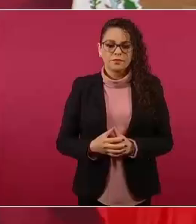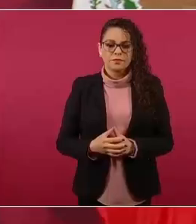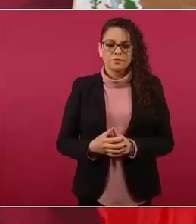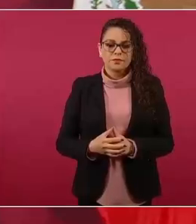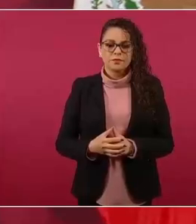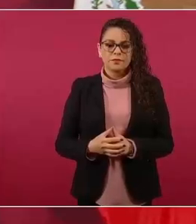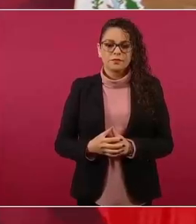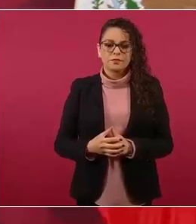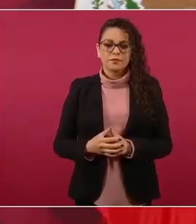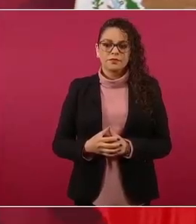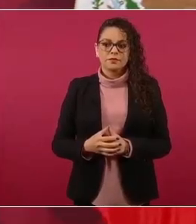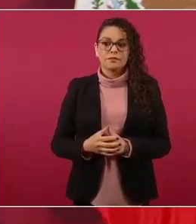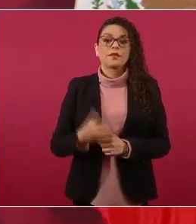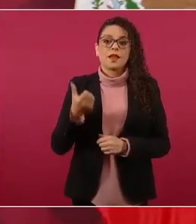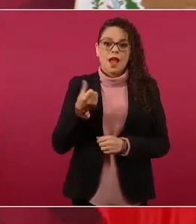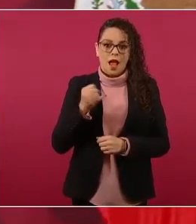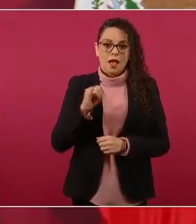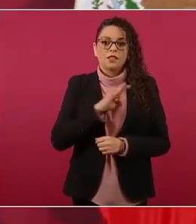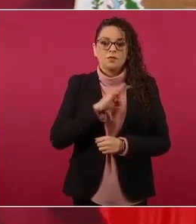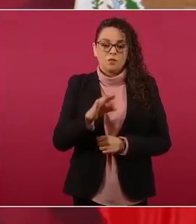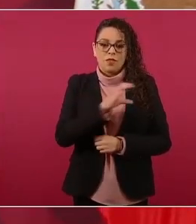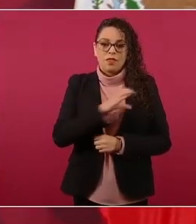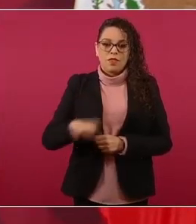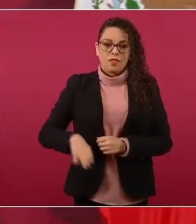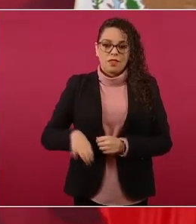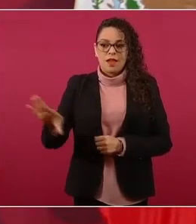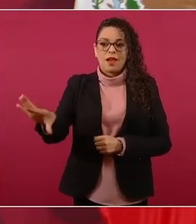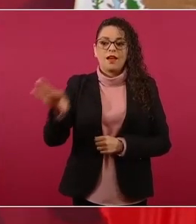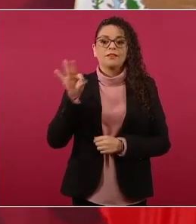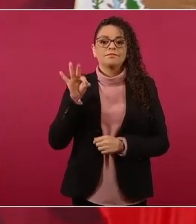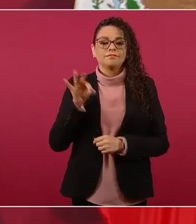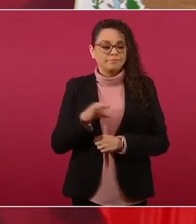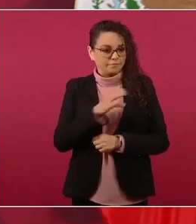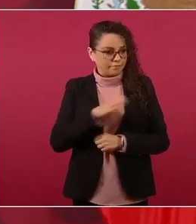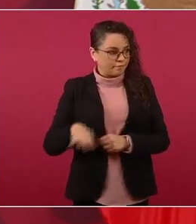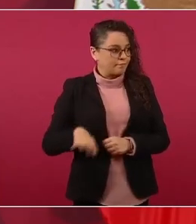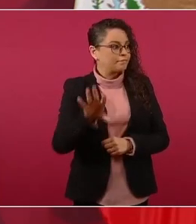Y que así se elija a los candidatos.